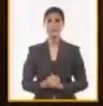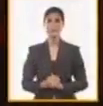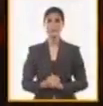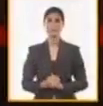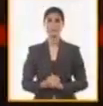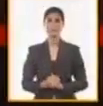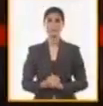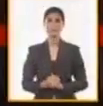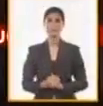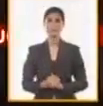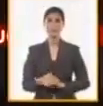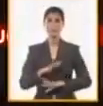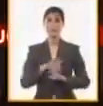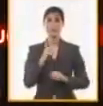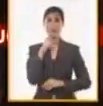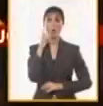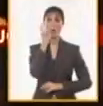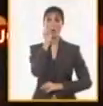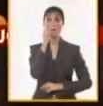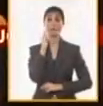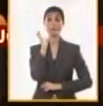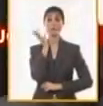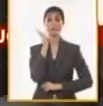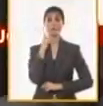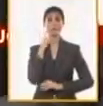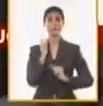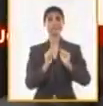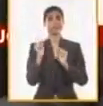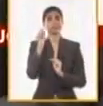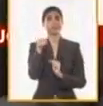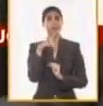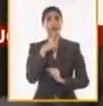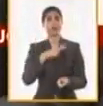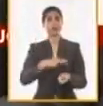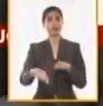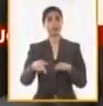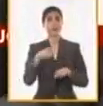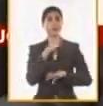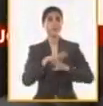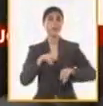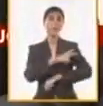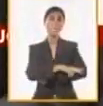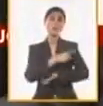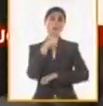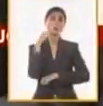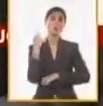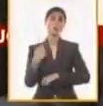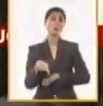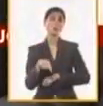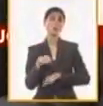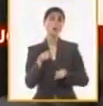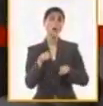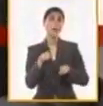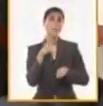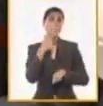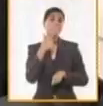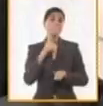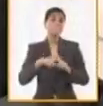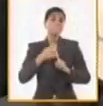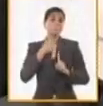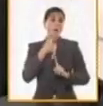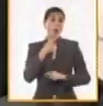Durante su intervención en la conferencia de alto nivel Tierras Históricas del Sur de Rusia, Identidad Nacional y Autodeterminación de los